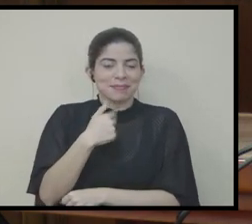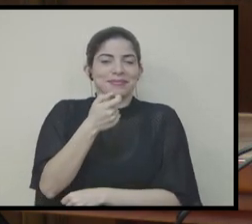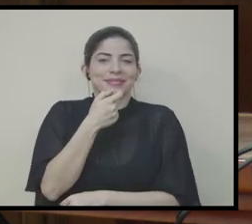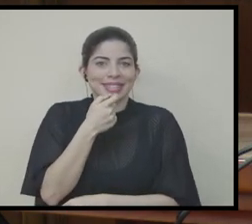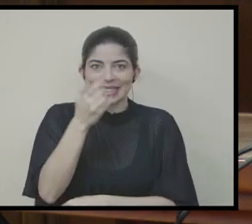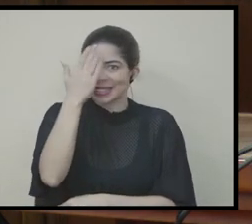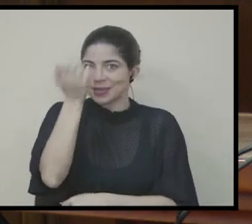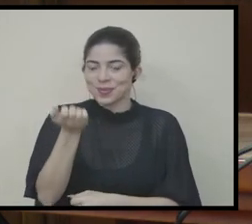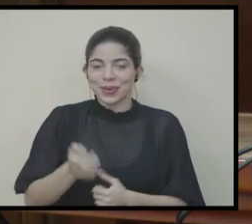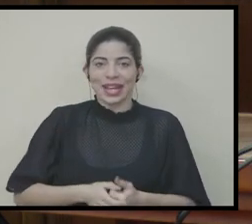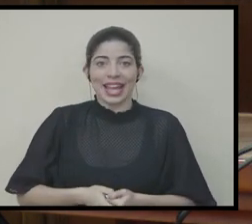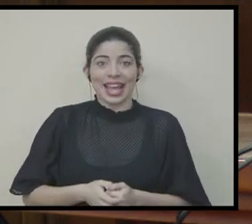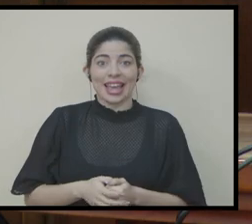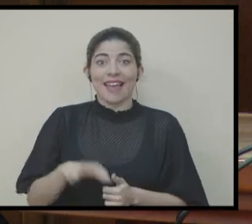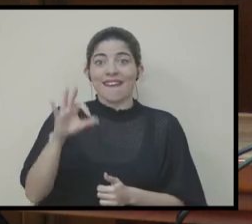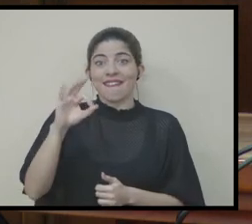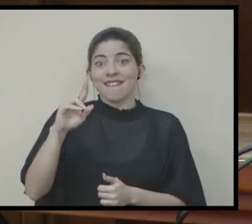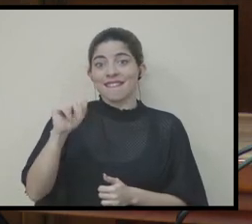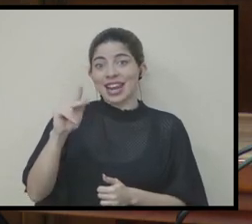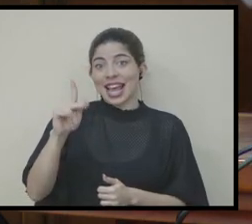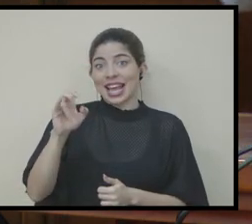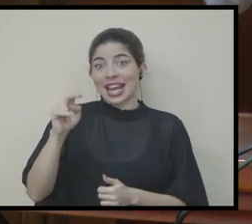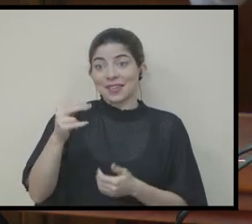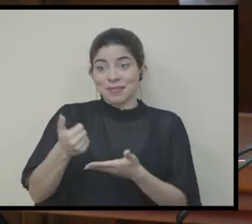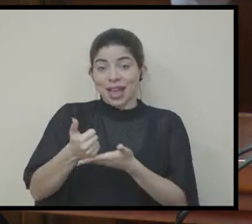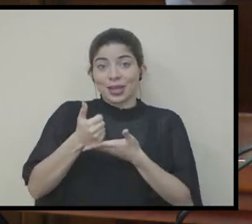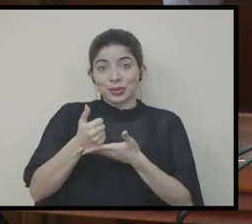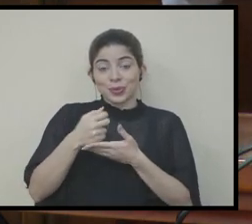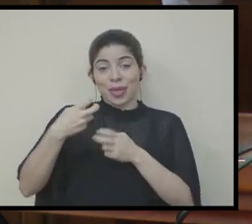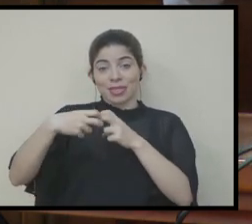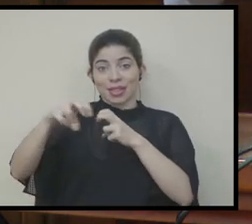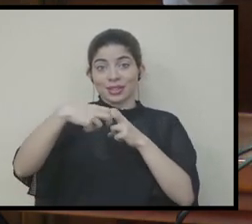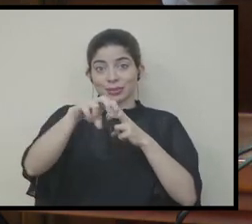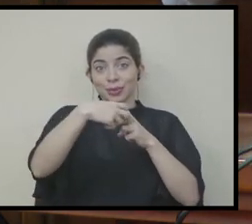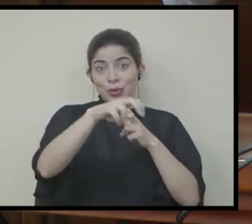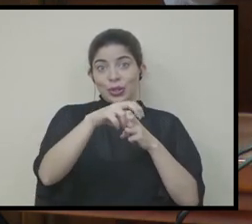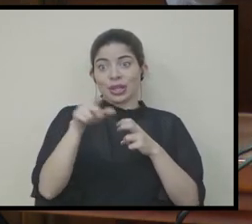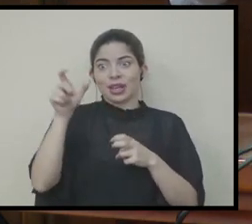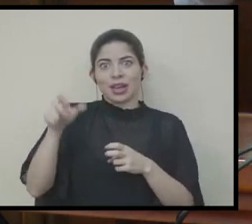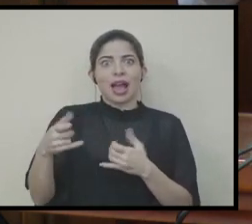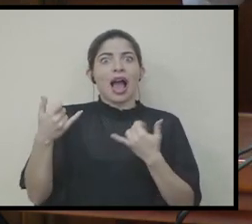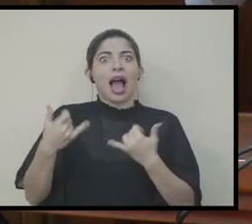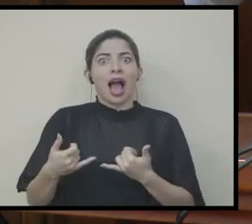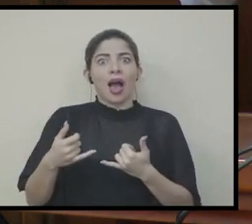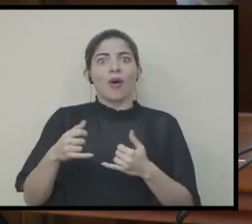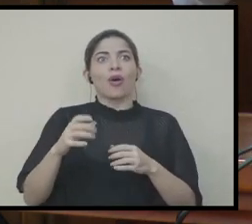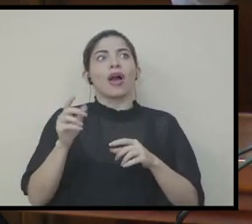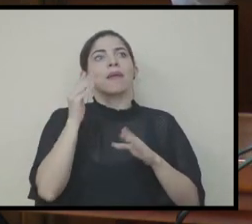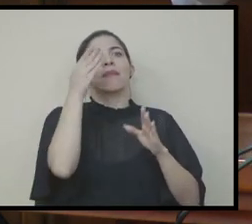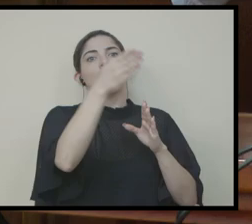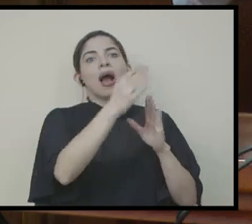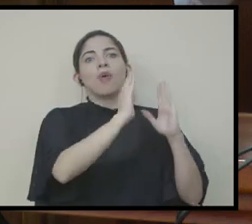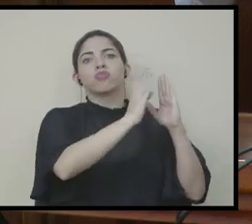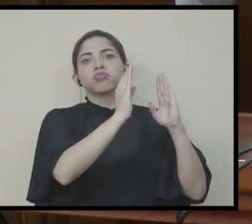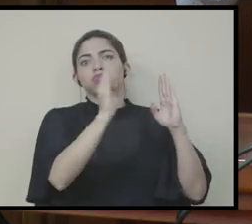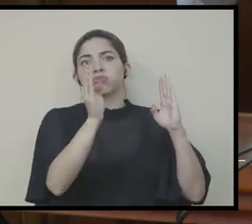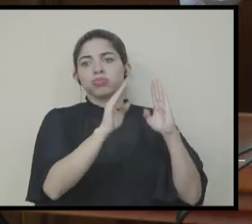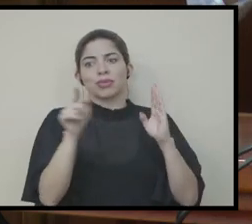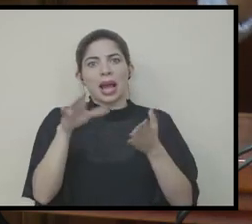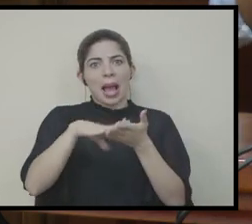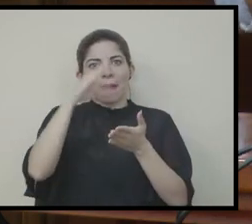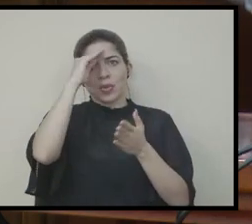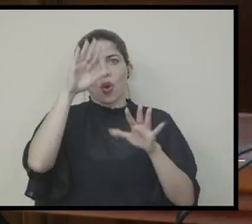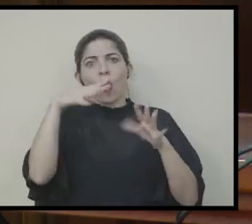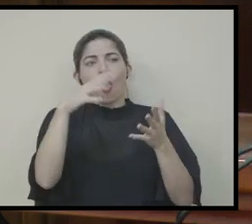porque Franklin, que es el que me ayuda con transportes y demás, de ahora va y hace desalmacenaje. Entonces ya aprendió cómo